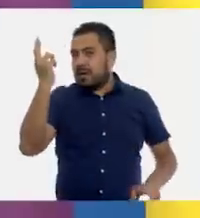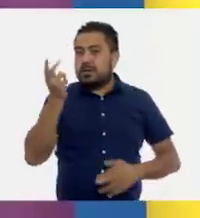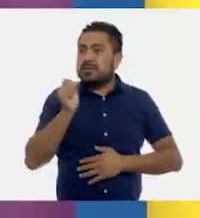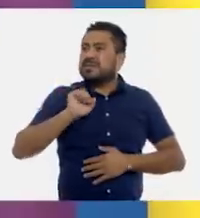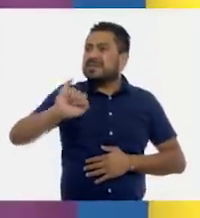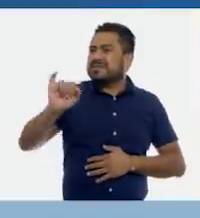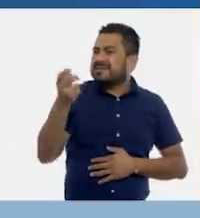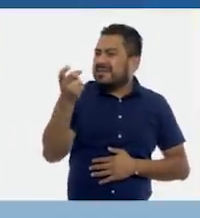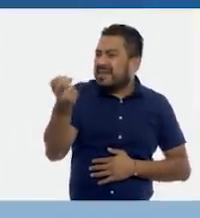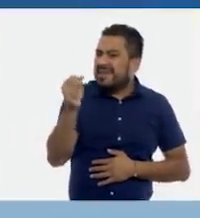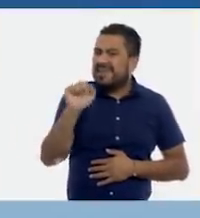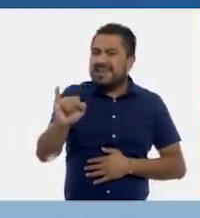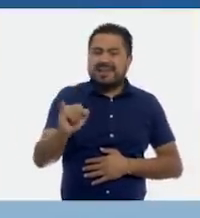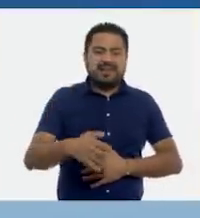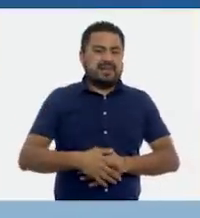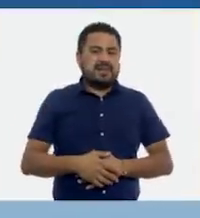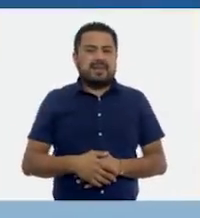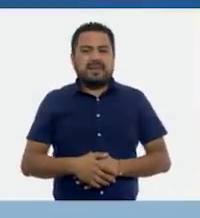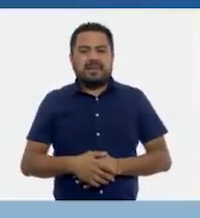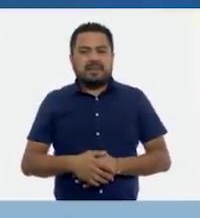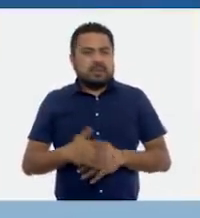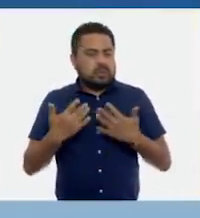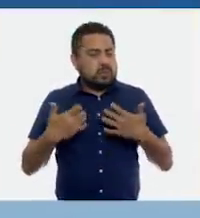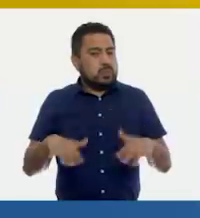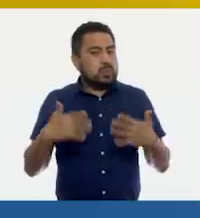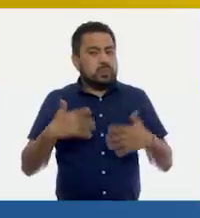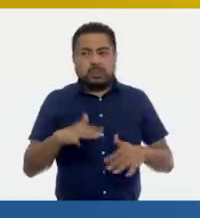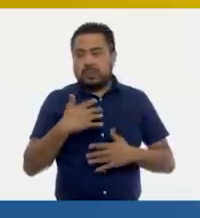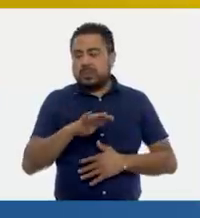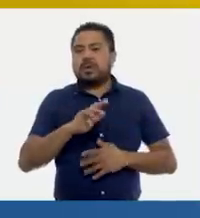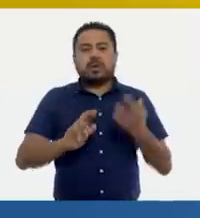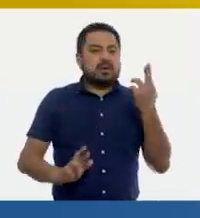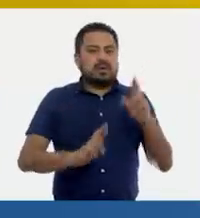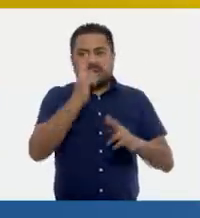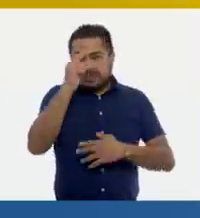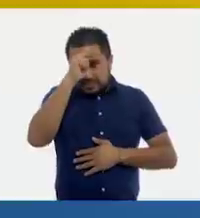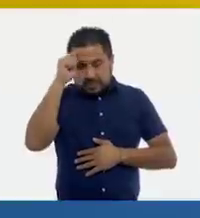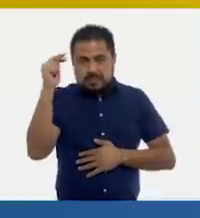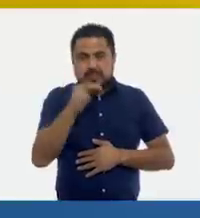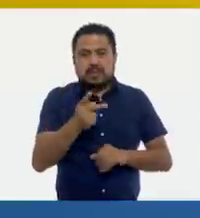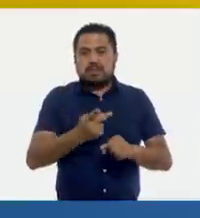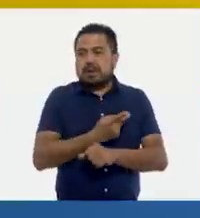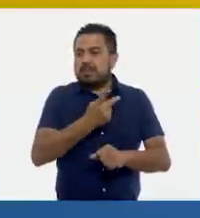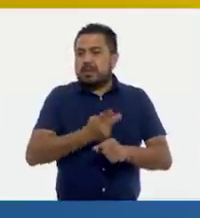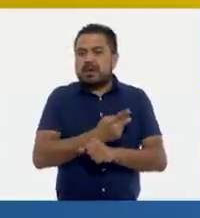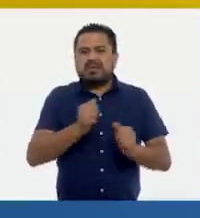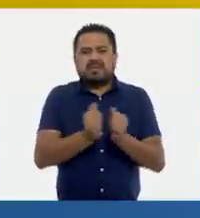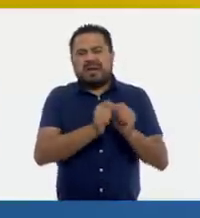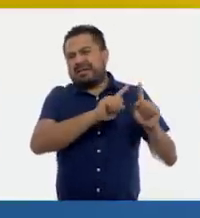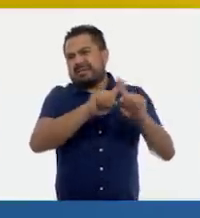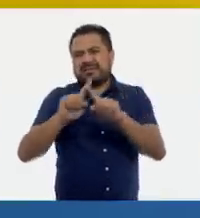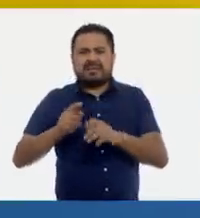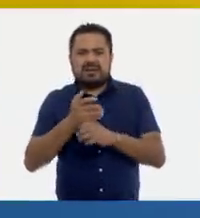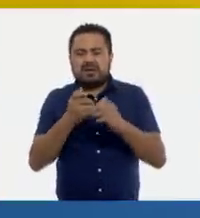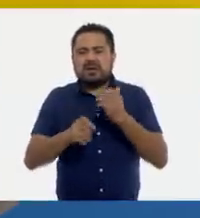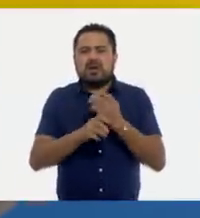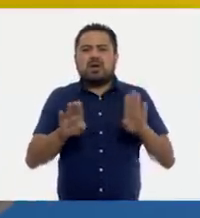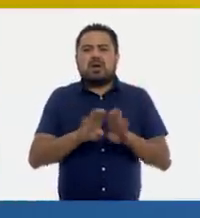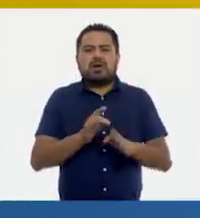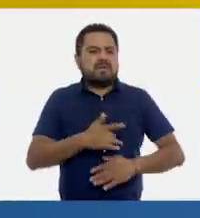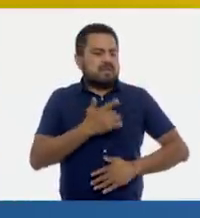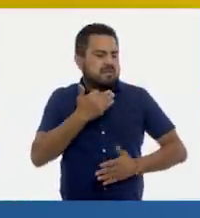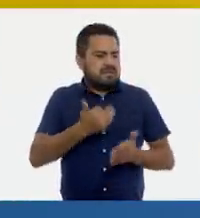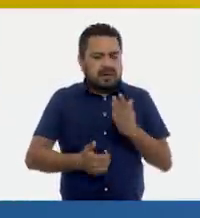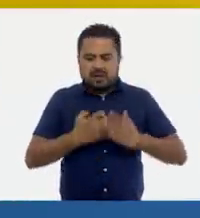¡Sí! ¡Exacto! ¡Qué bárbaro!, ¿no? La Revolución Mexicana ocurrió por diversas causas, como el descontento